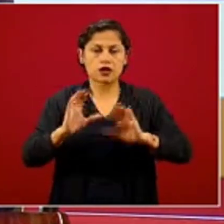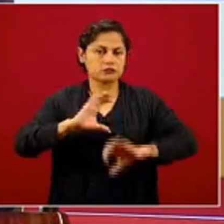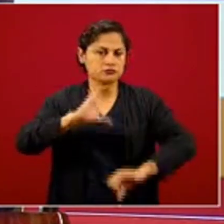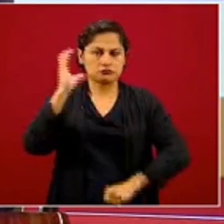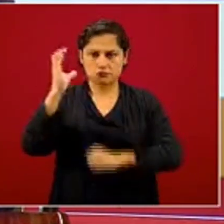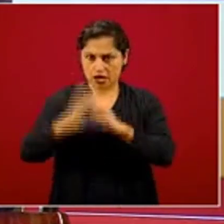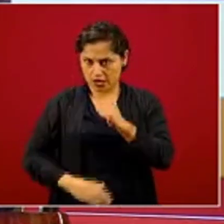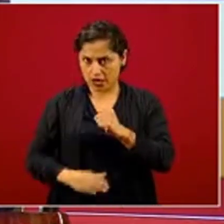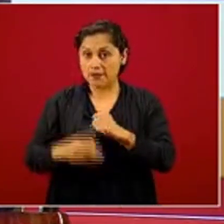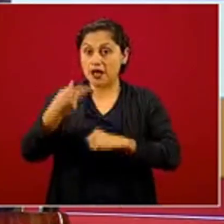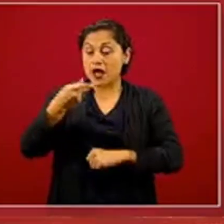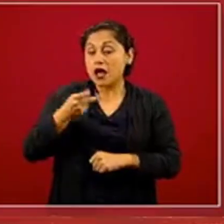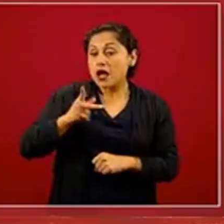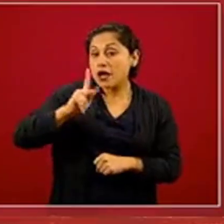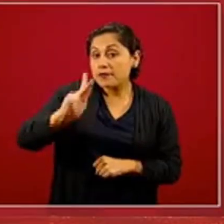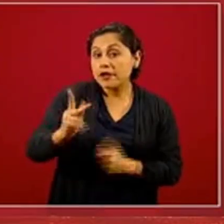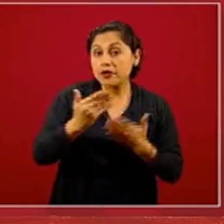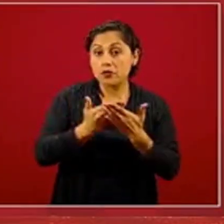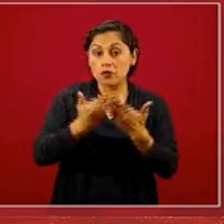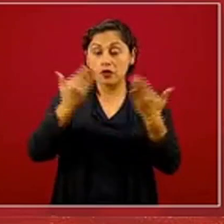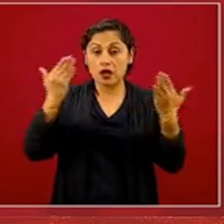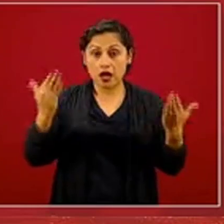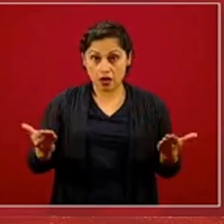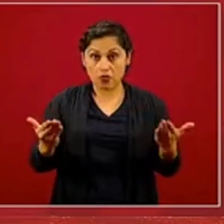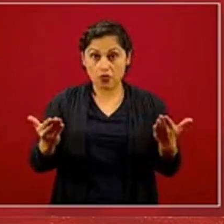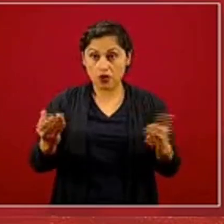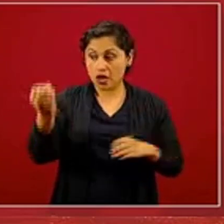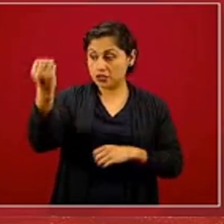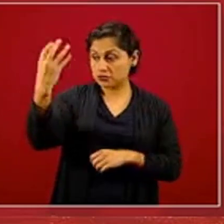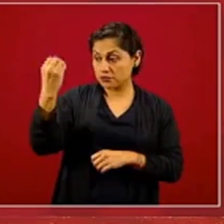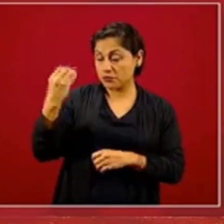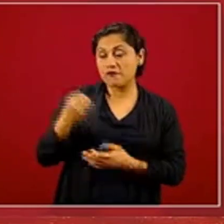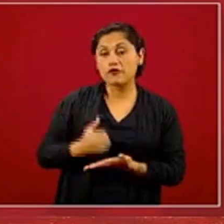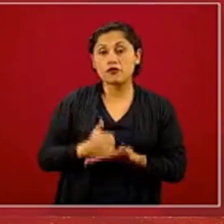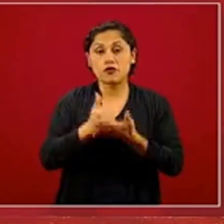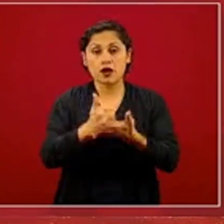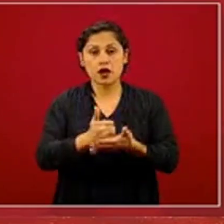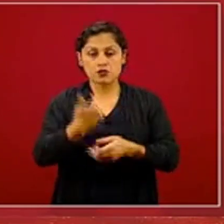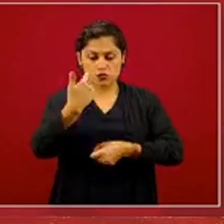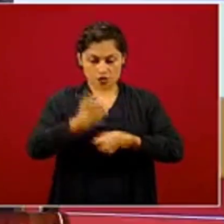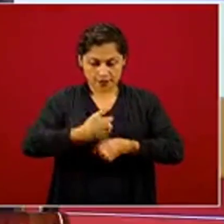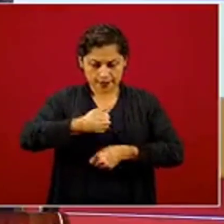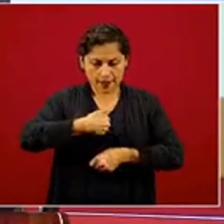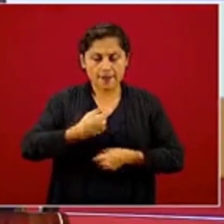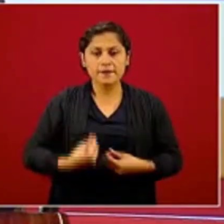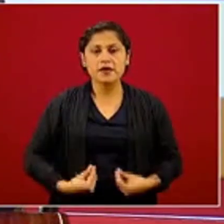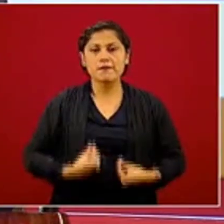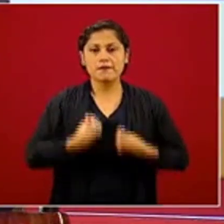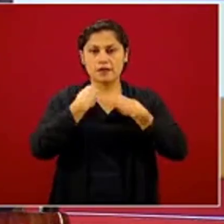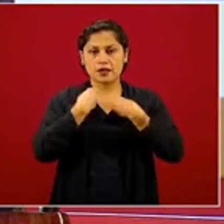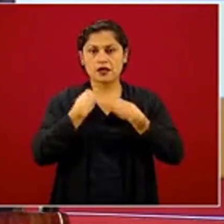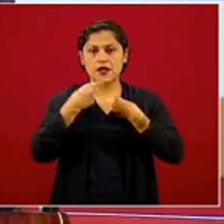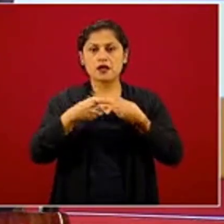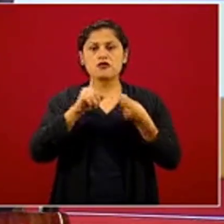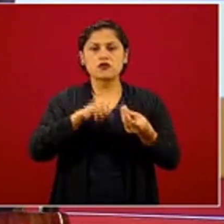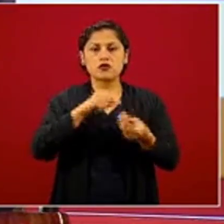usted vive, puede ser que el semáforo esté en rojo o esté en anaranjado o esté en amarillo, y eso quiere decir que